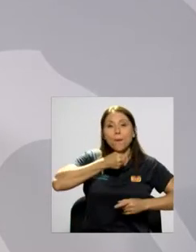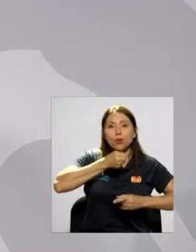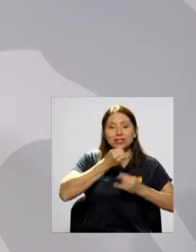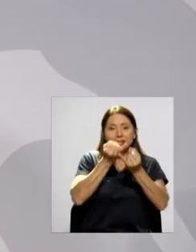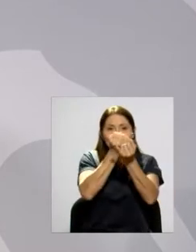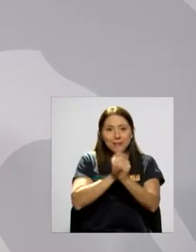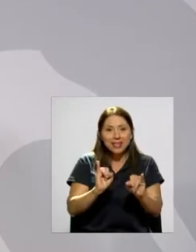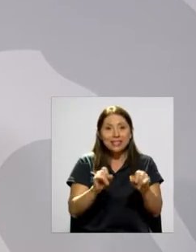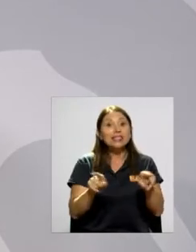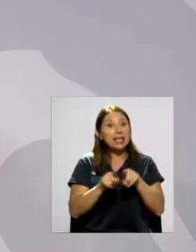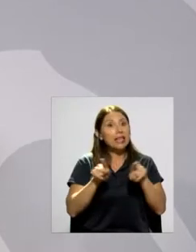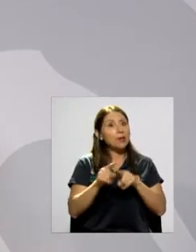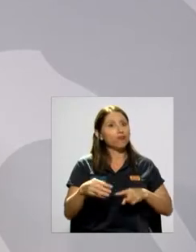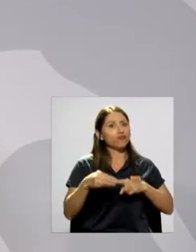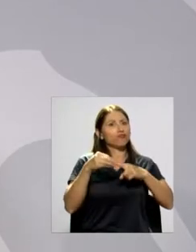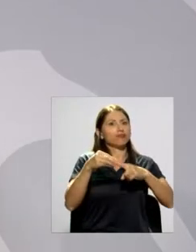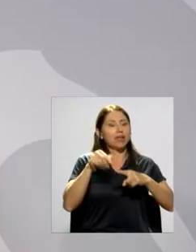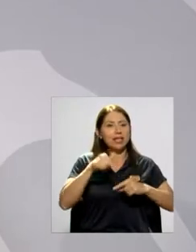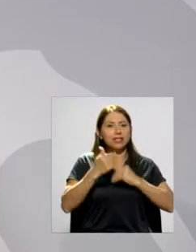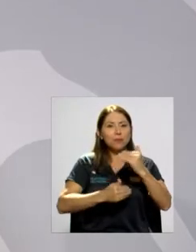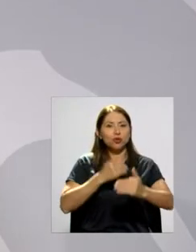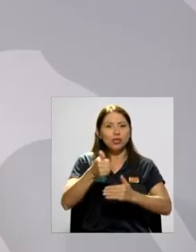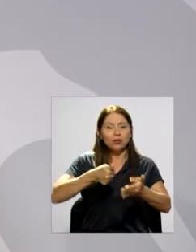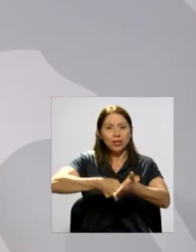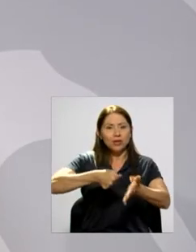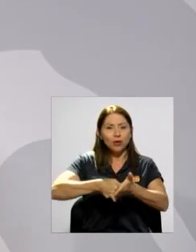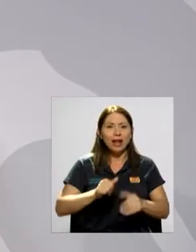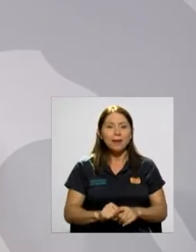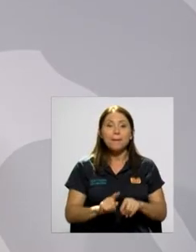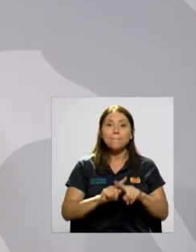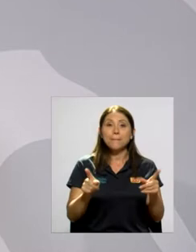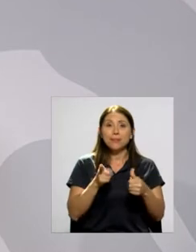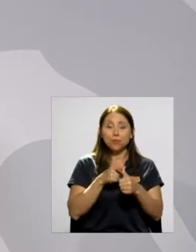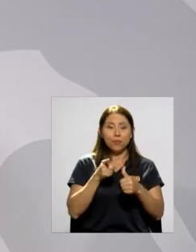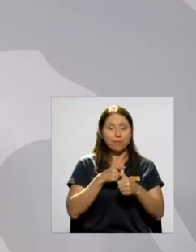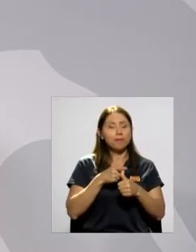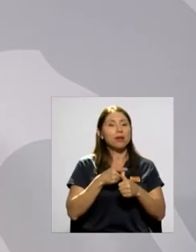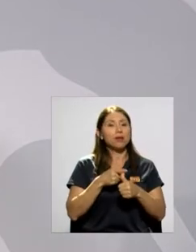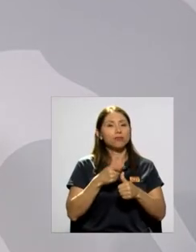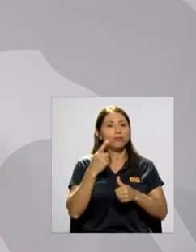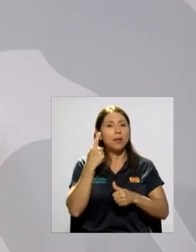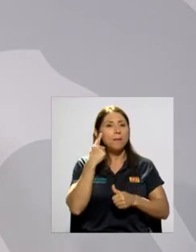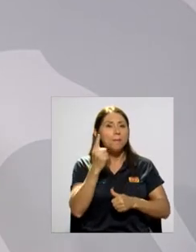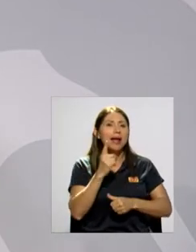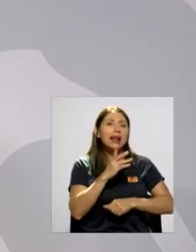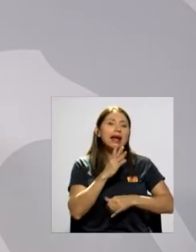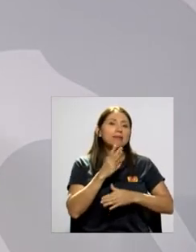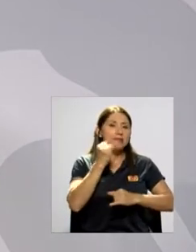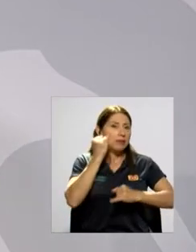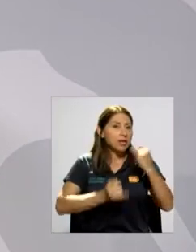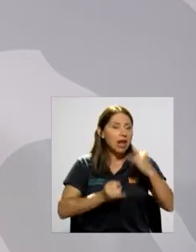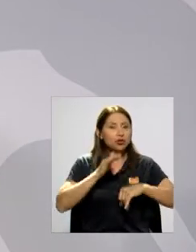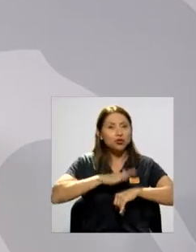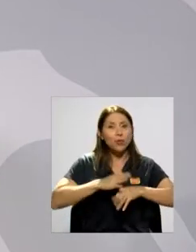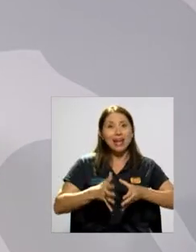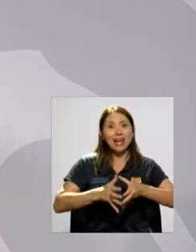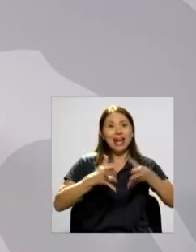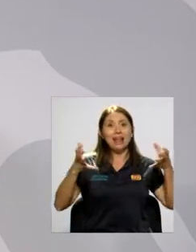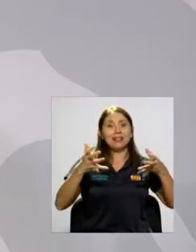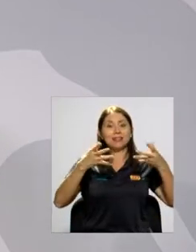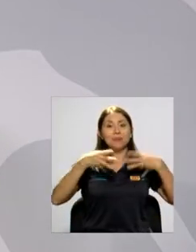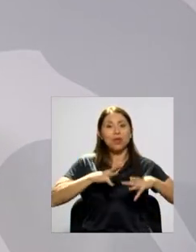este proceso electoral. Pero antes, para tal vez cerrar esta parte de los grandes medios, también se han dado sorpresas,